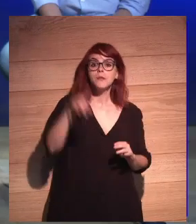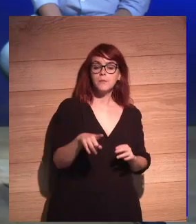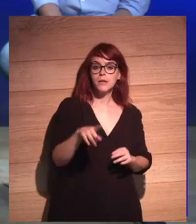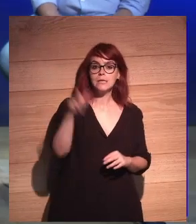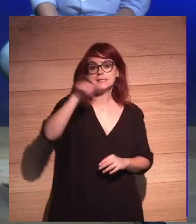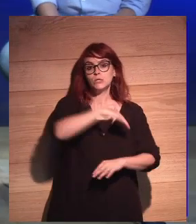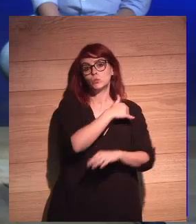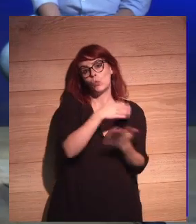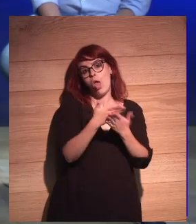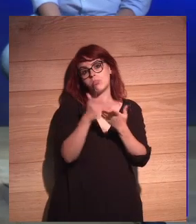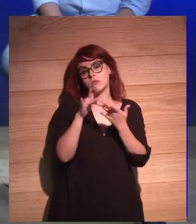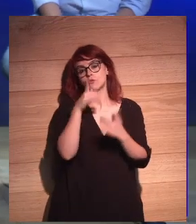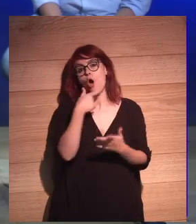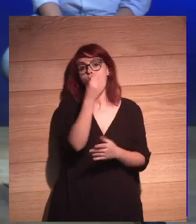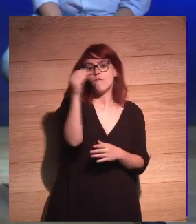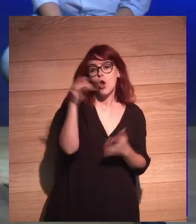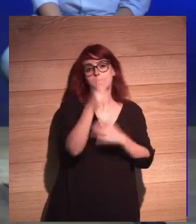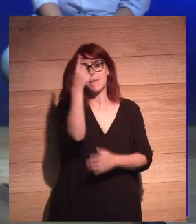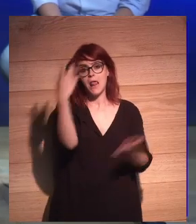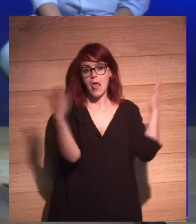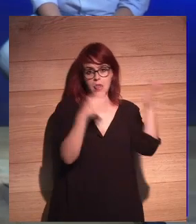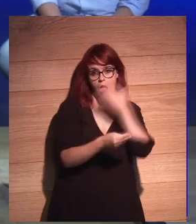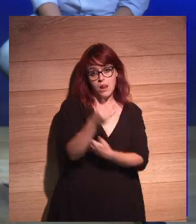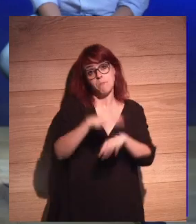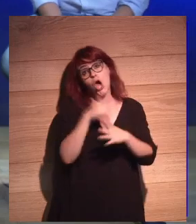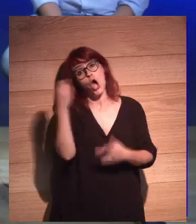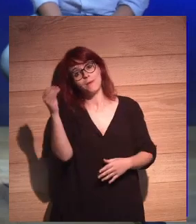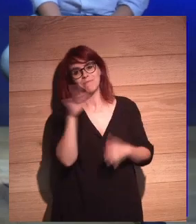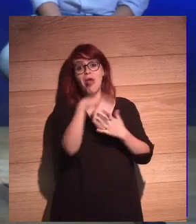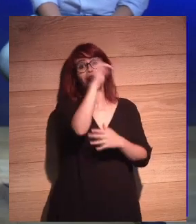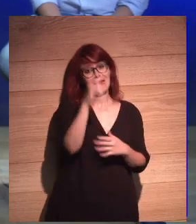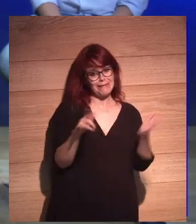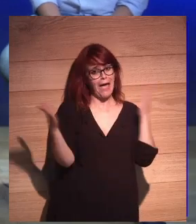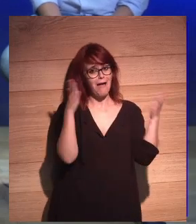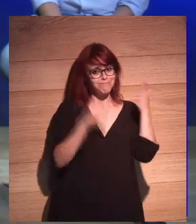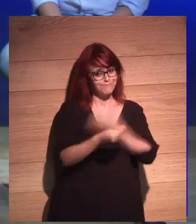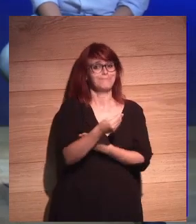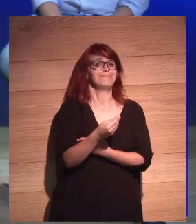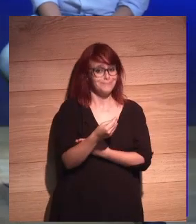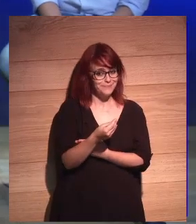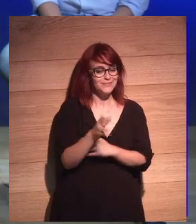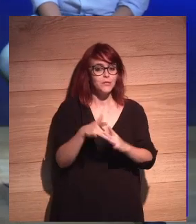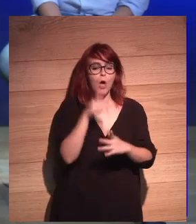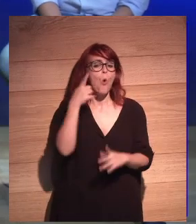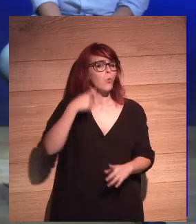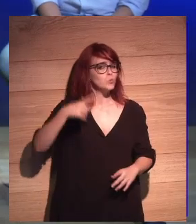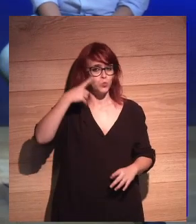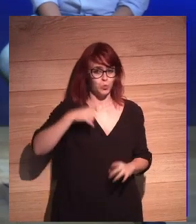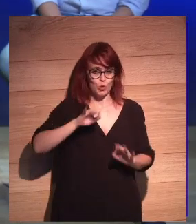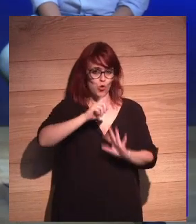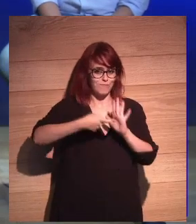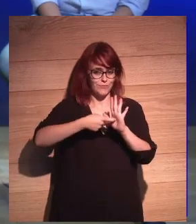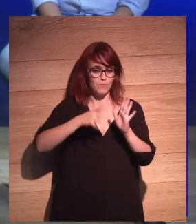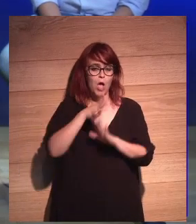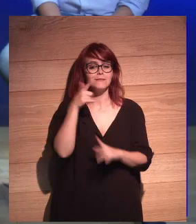más o menos jóvenes, o los millennials, bueno, los millennials ya no son tan jóvenes, los Z ya, ellos están ya muy acostumbrados a